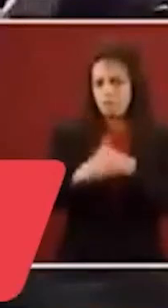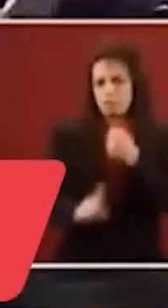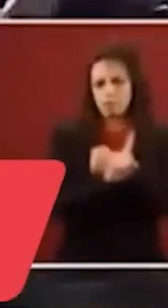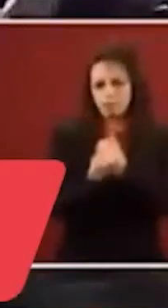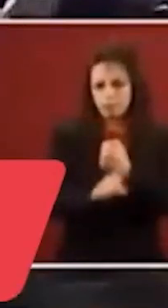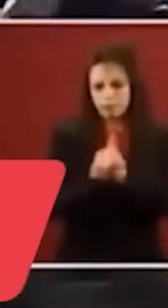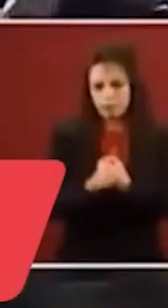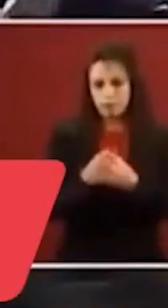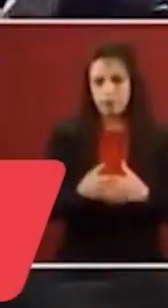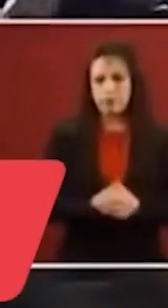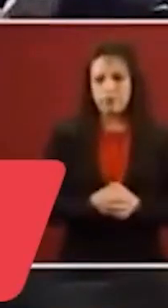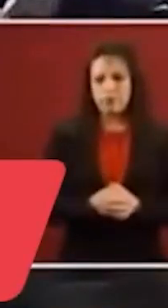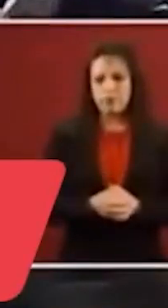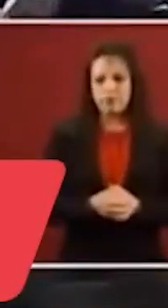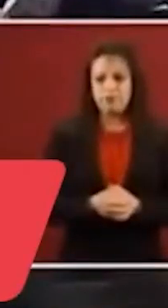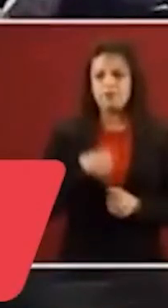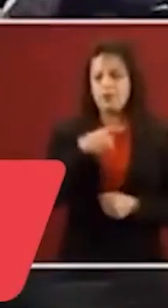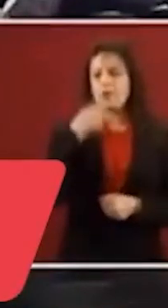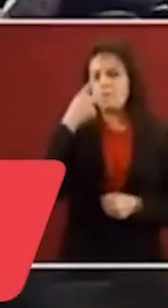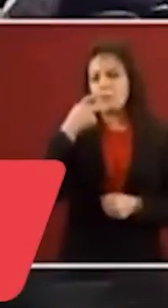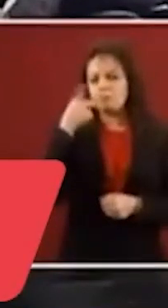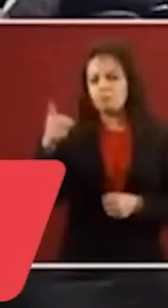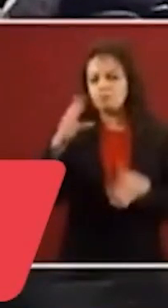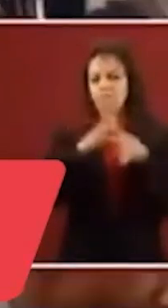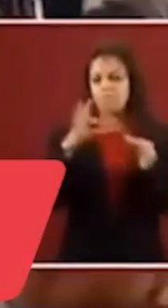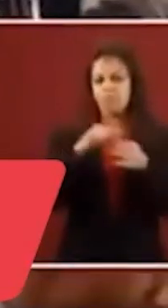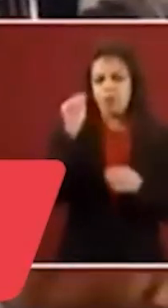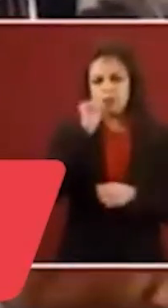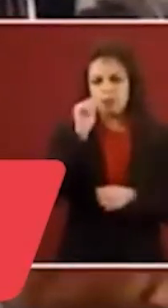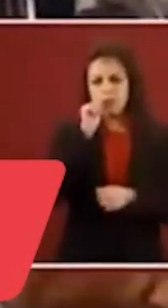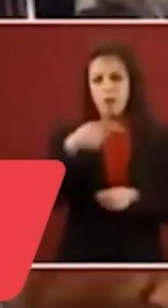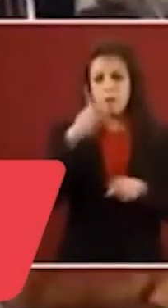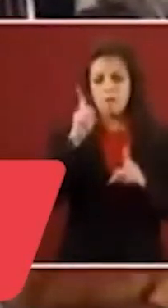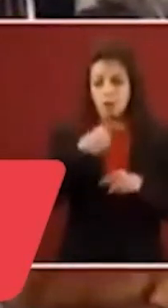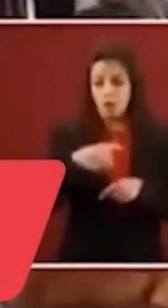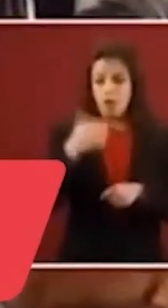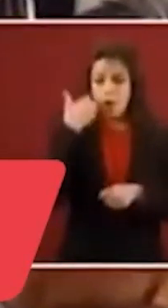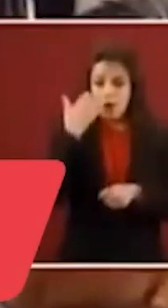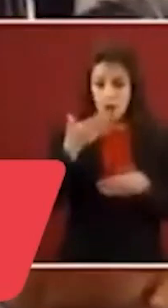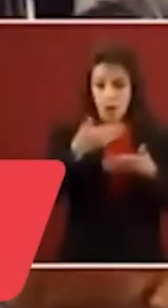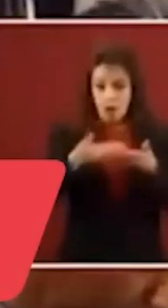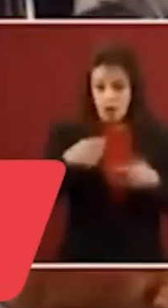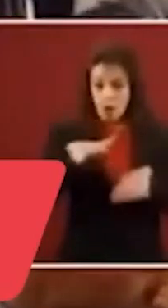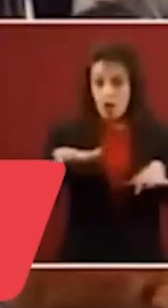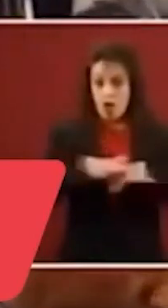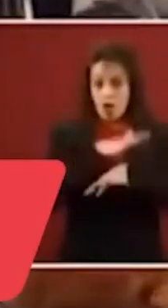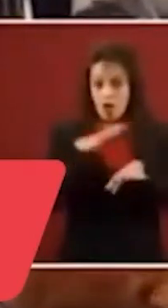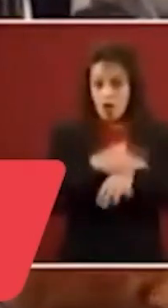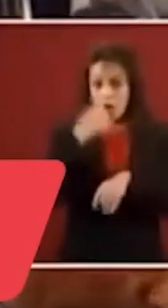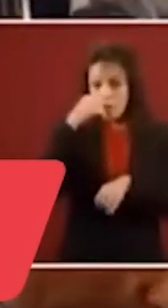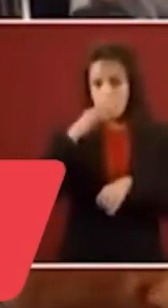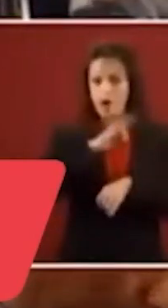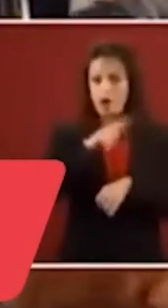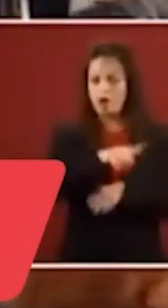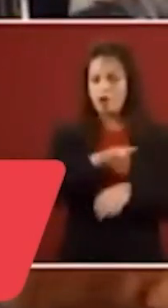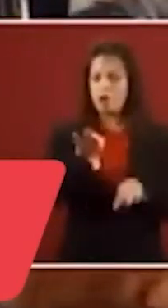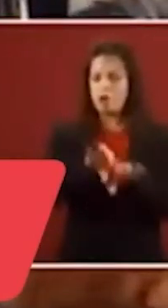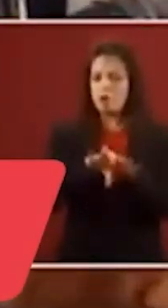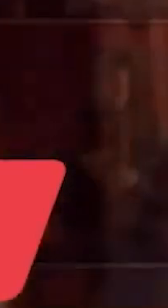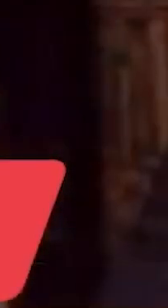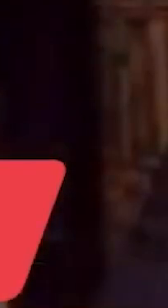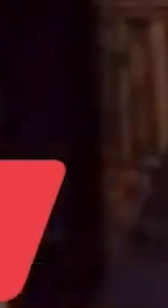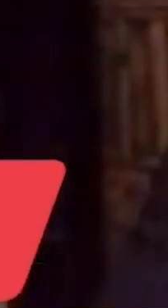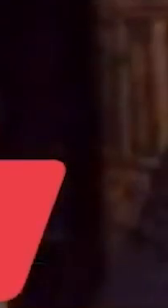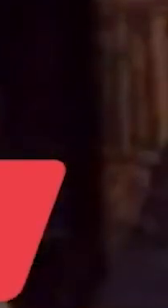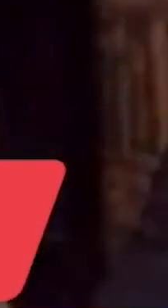Rusia y México. Y para concluir, mi querida Meme, AMLO, ese es mi punto de vista como historiador.